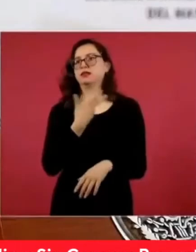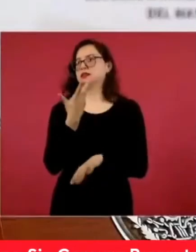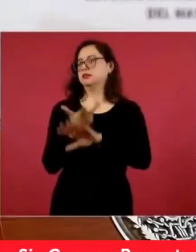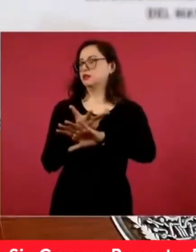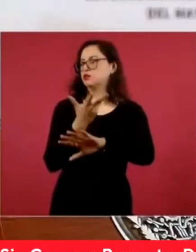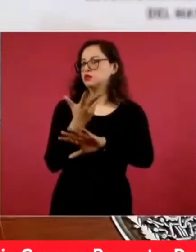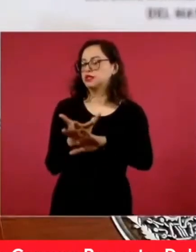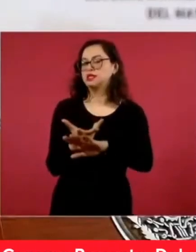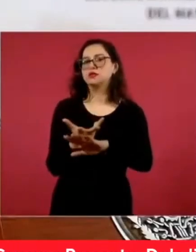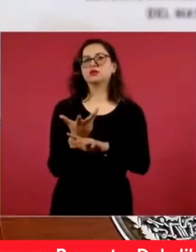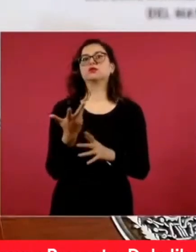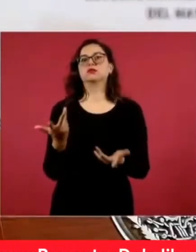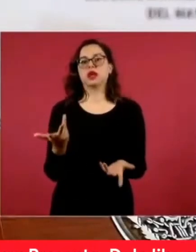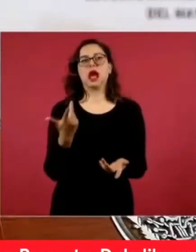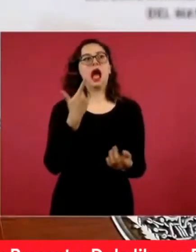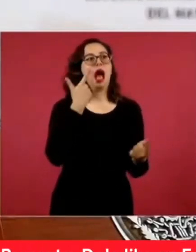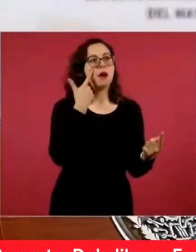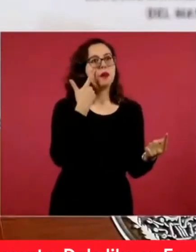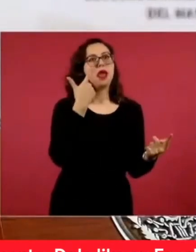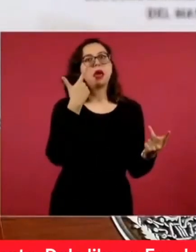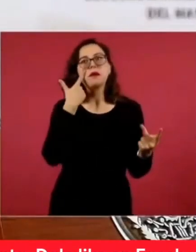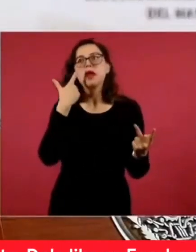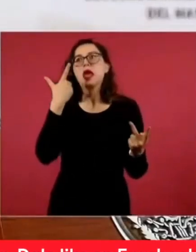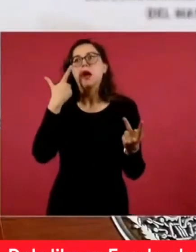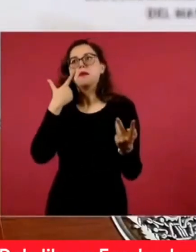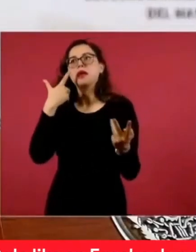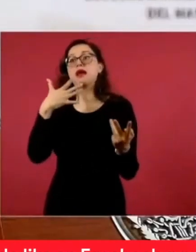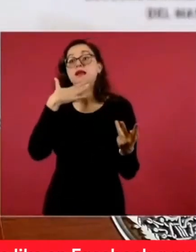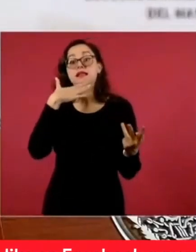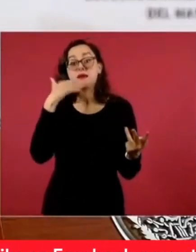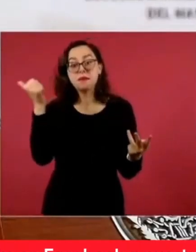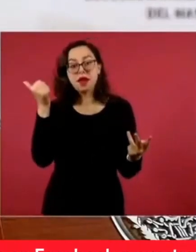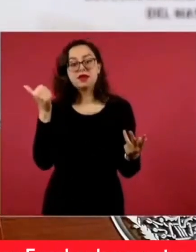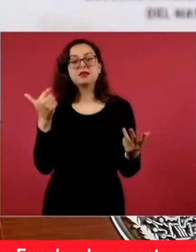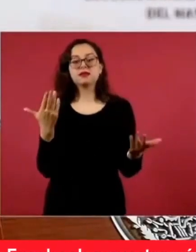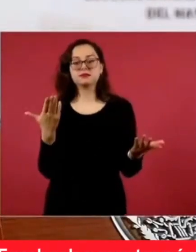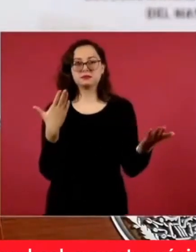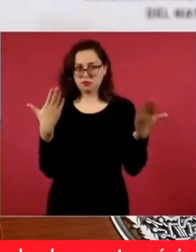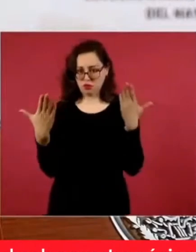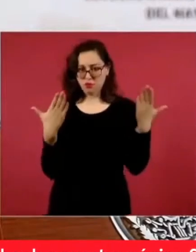Unidos, con Alemania, con otros países.